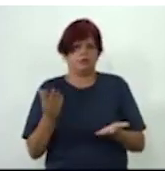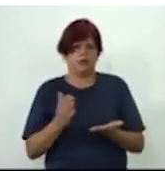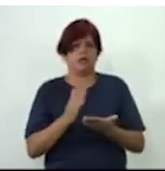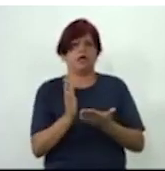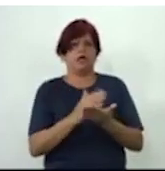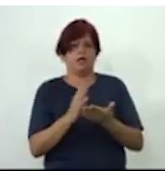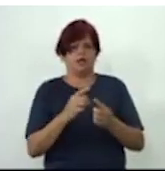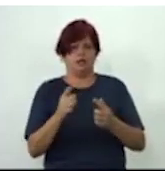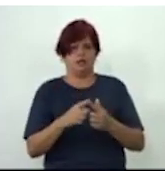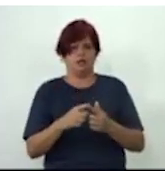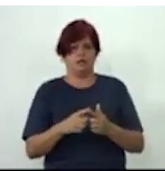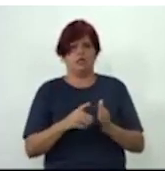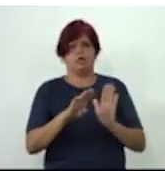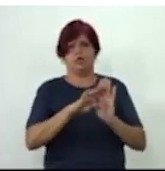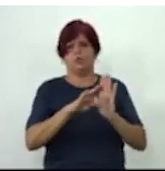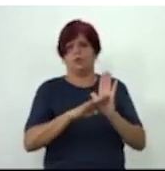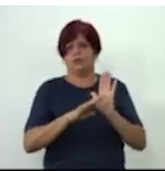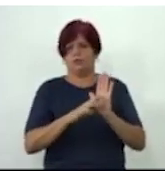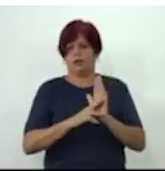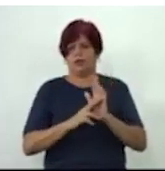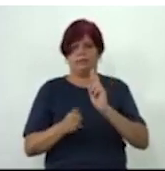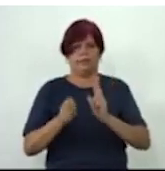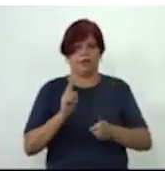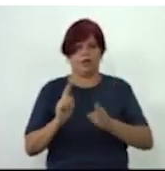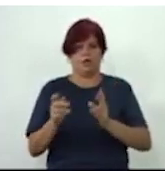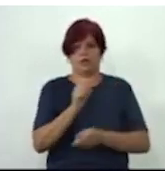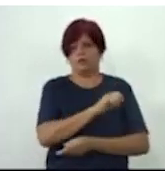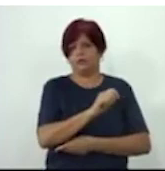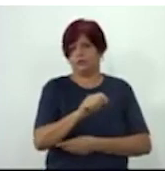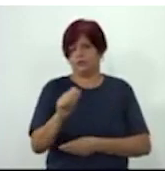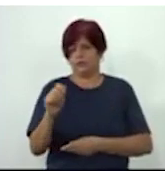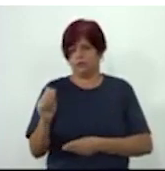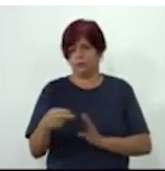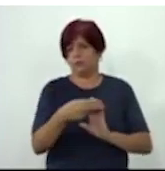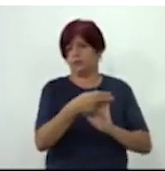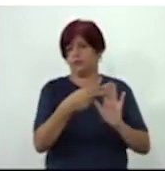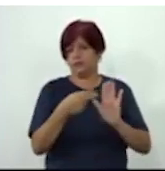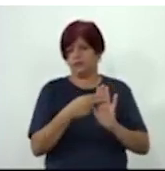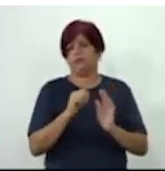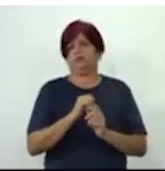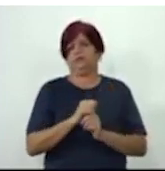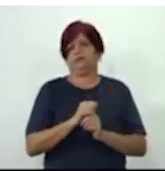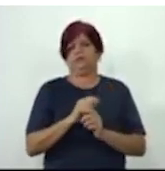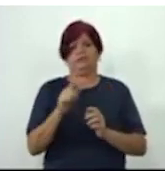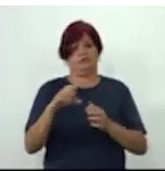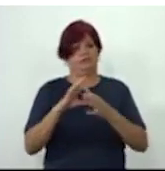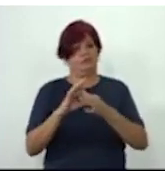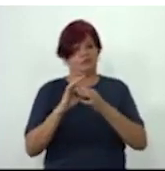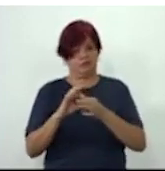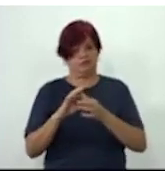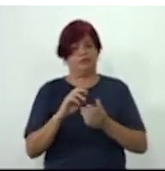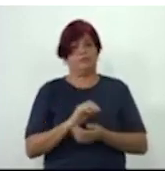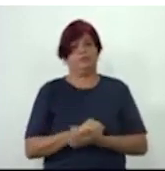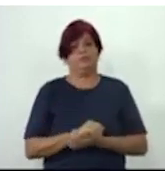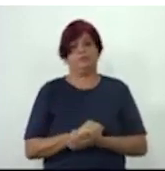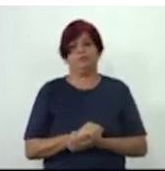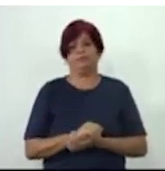texto, el programa, las orientaciones metodológicas de la asignatura del grado que estamos